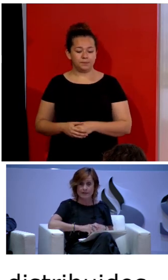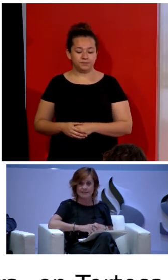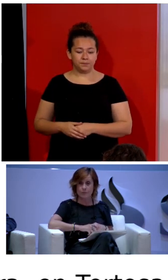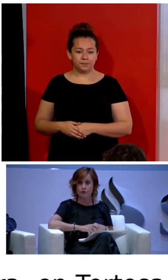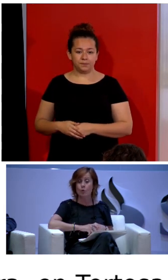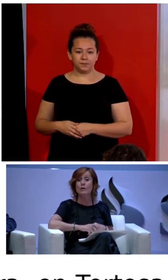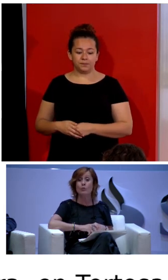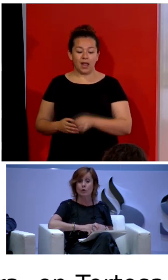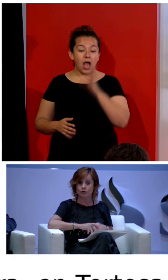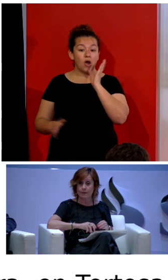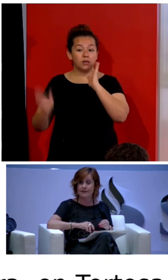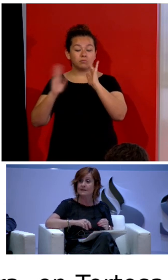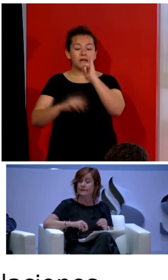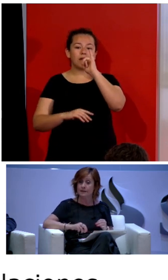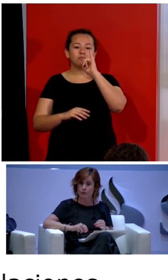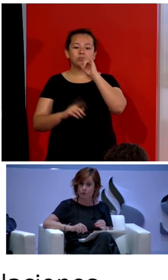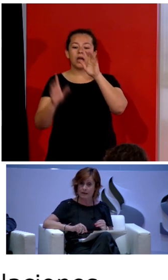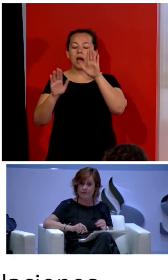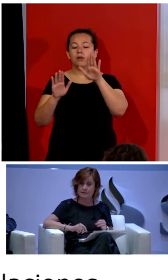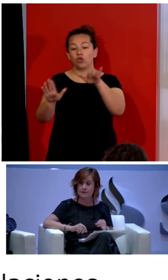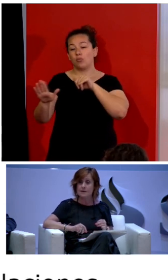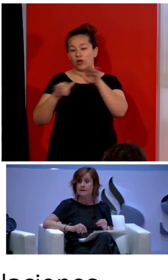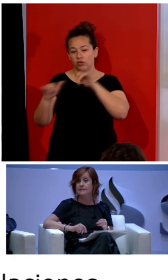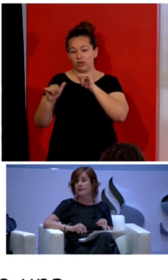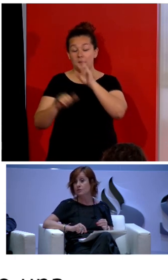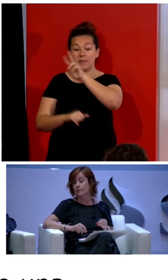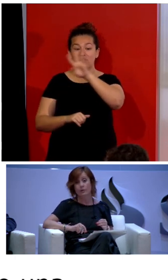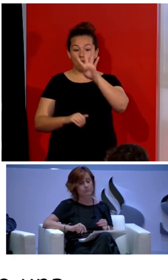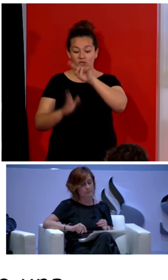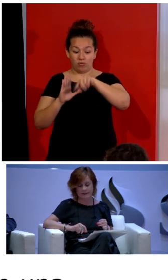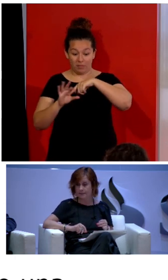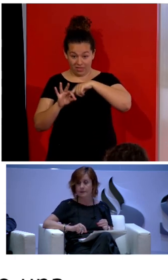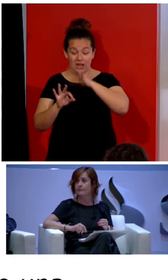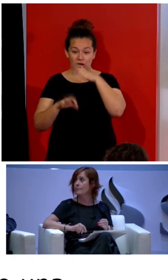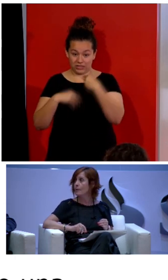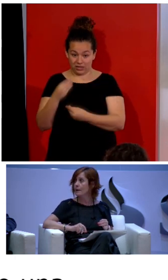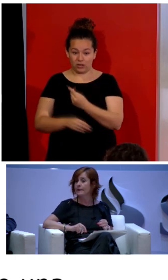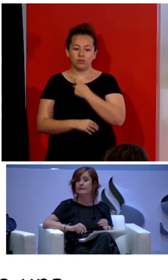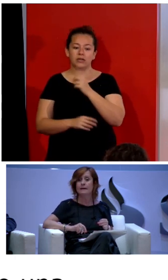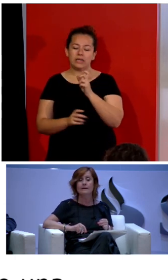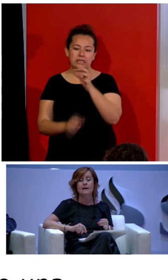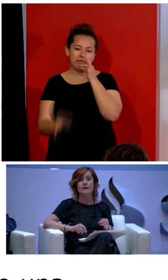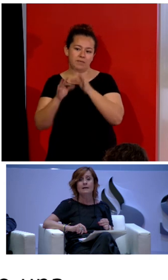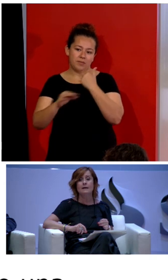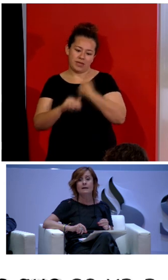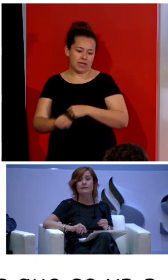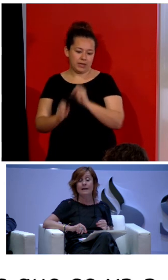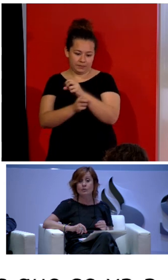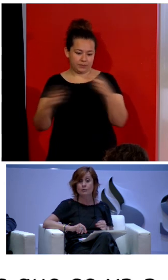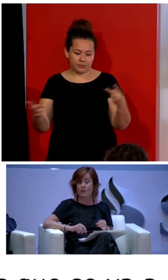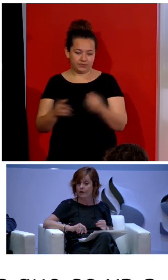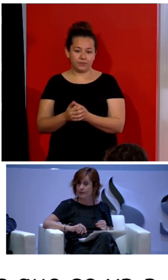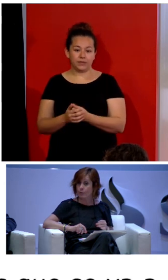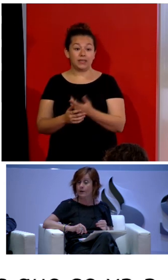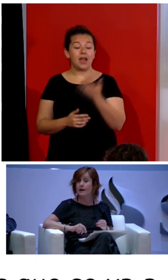Tenemos en este momento una convocatoria en marcha de 24 plazas que se va a resolver en septiembre probablemente y tenemos